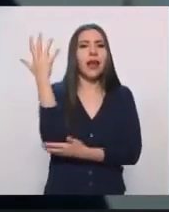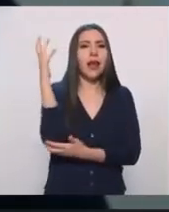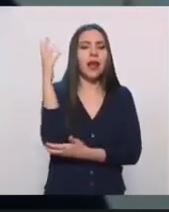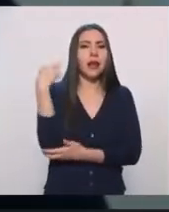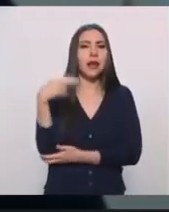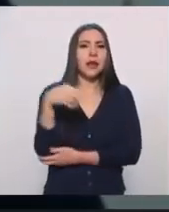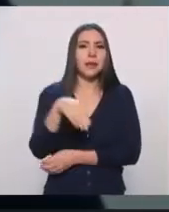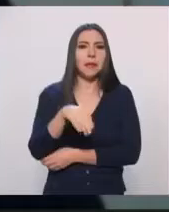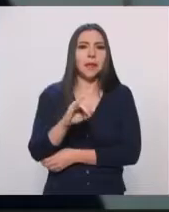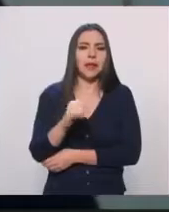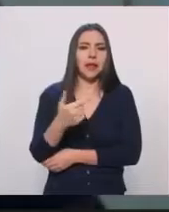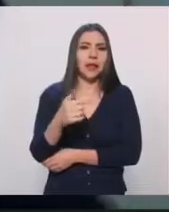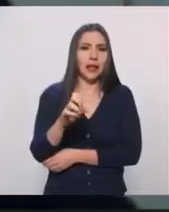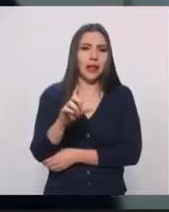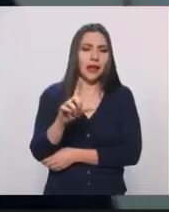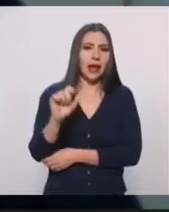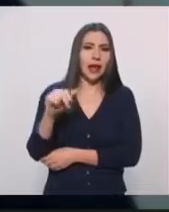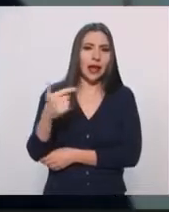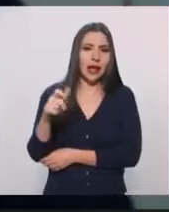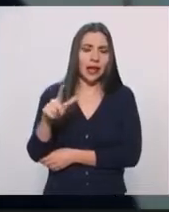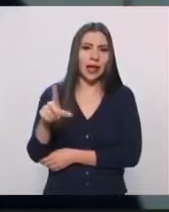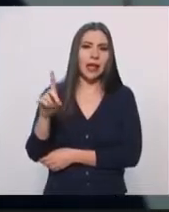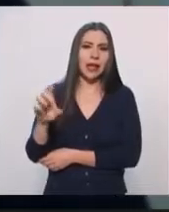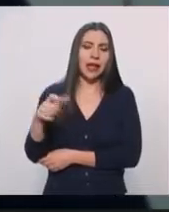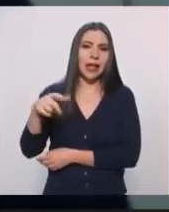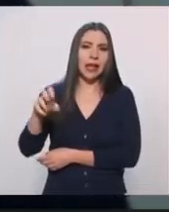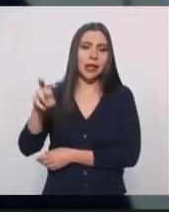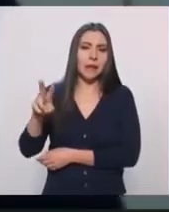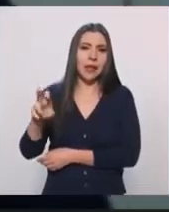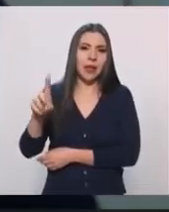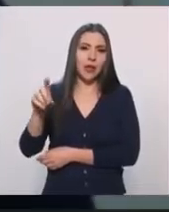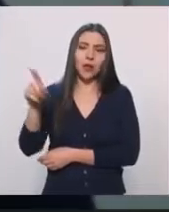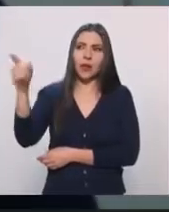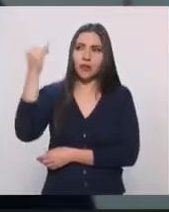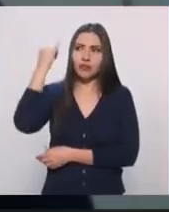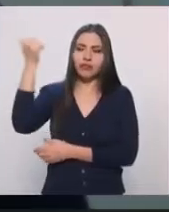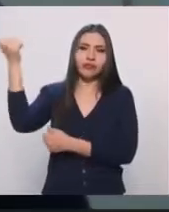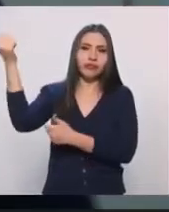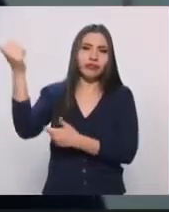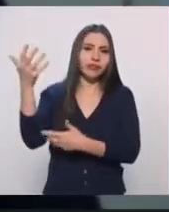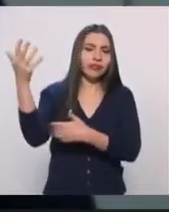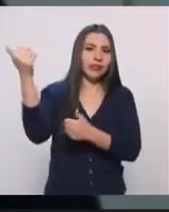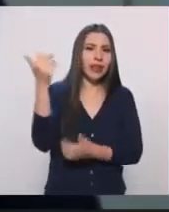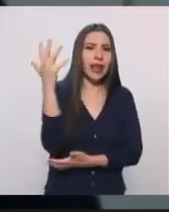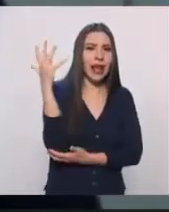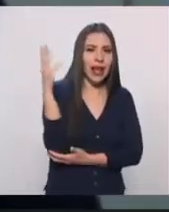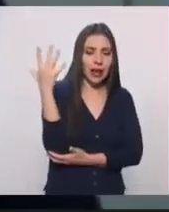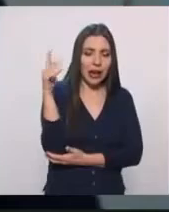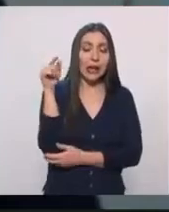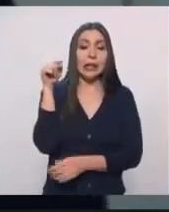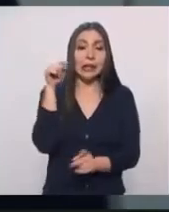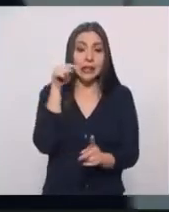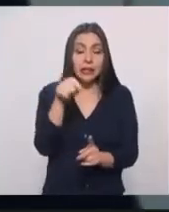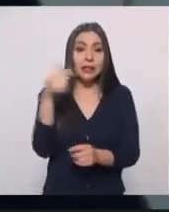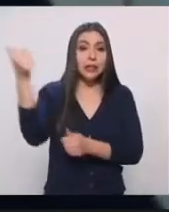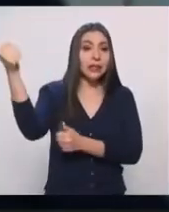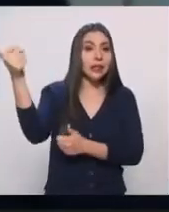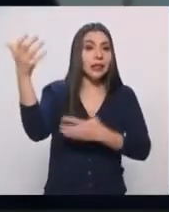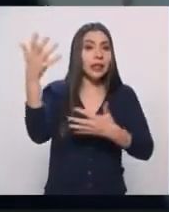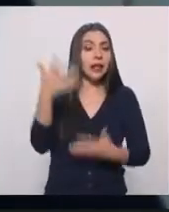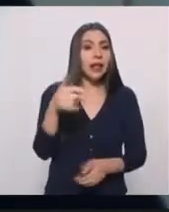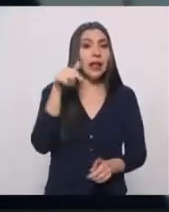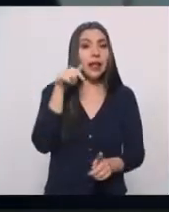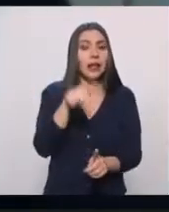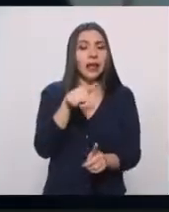Quevedo, ¿no? O el padre de la ingeniería forestal en México, algunos también lo conocen. En fin, él trajo el